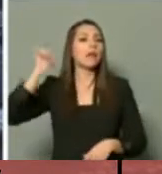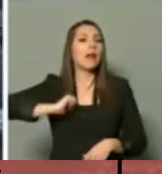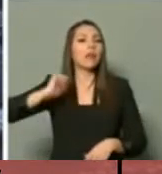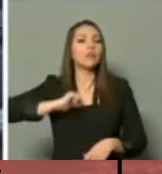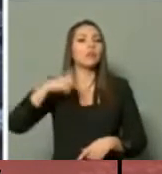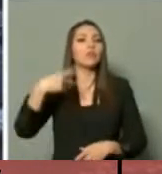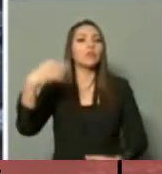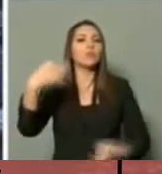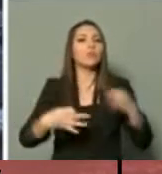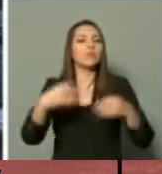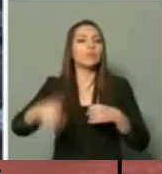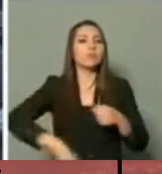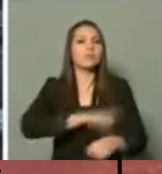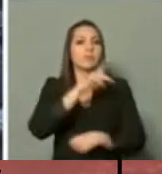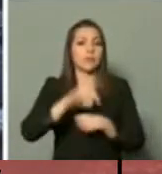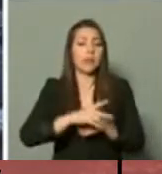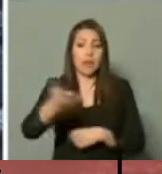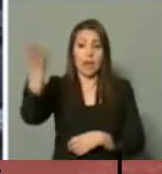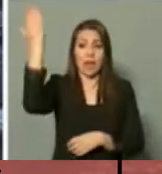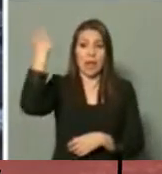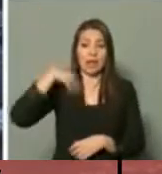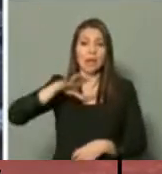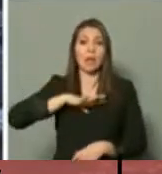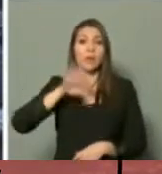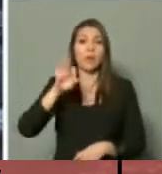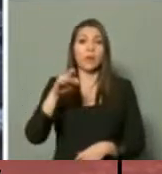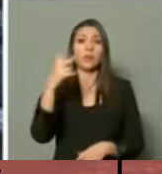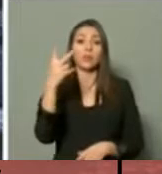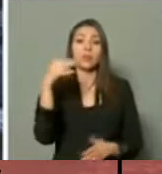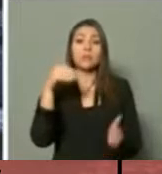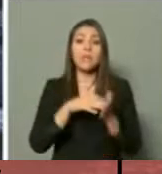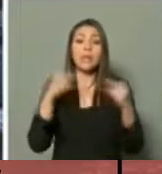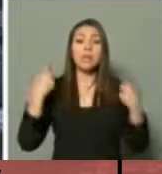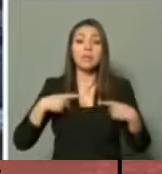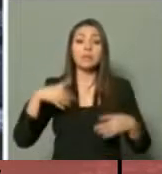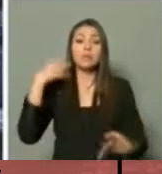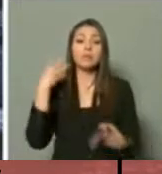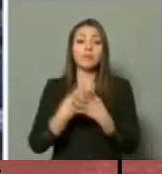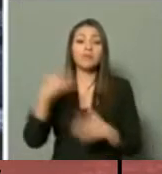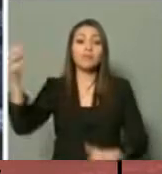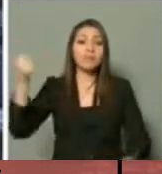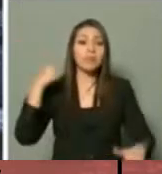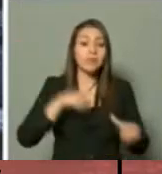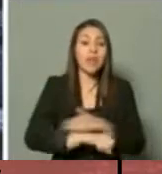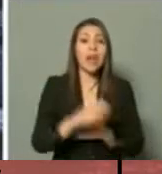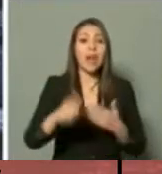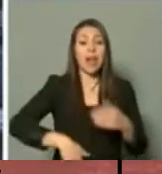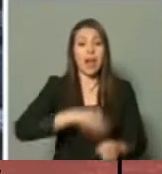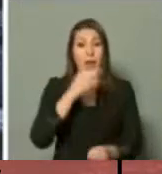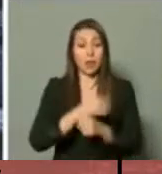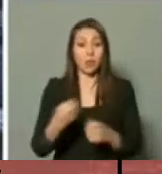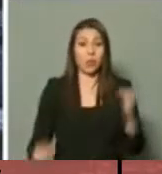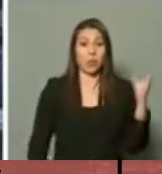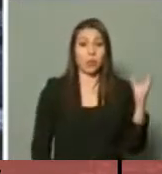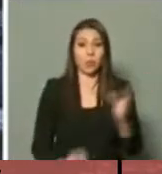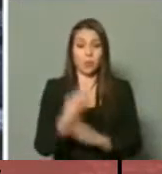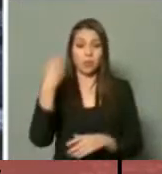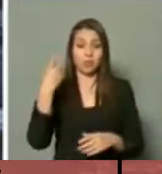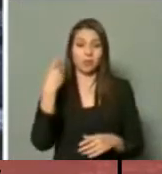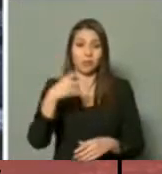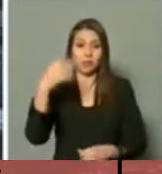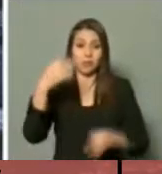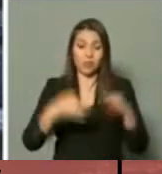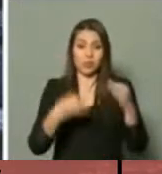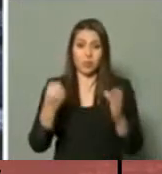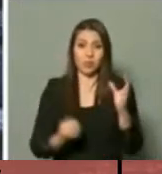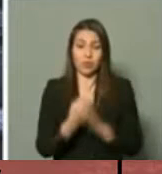Con el antiguo sistema se encontraban 42 mil presos. A partir de que se implementó este nuevo sistema, hoy la Ciudad de México tiene 30 mil